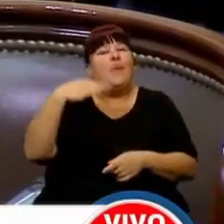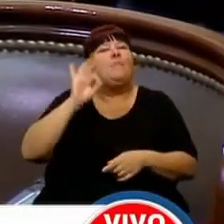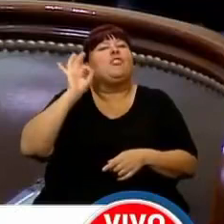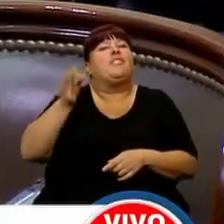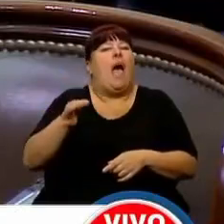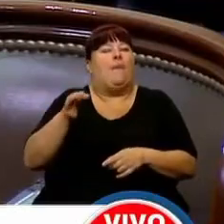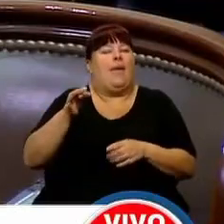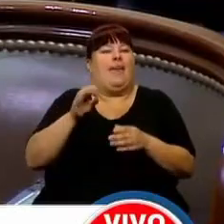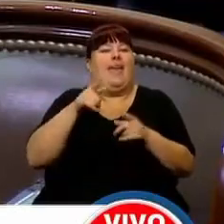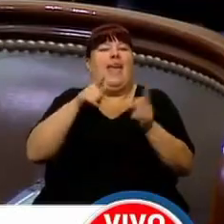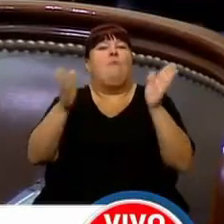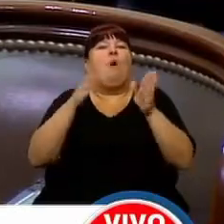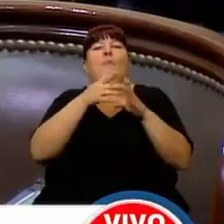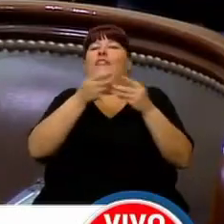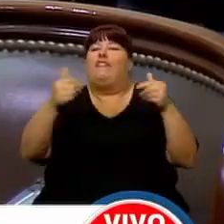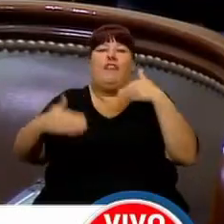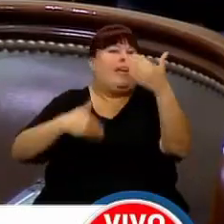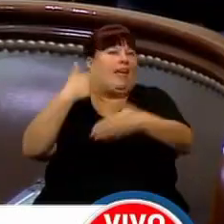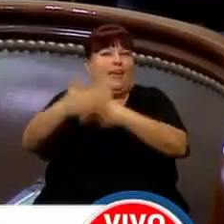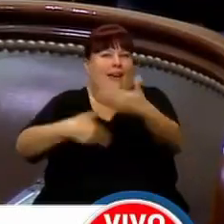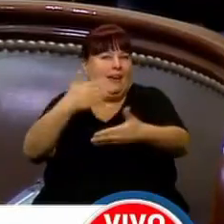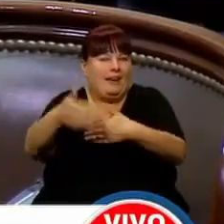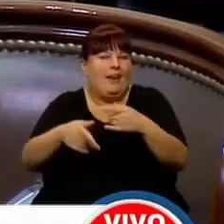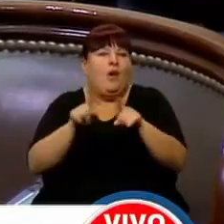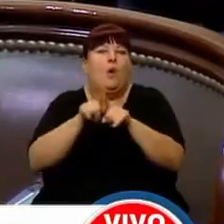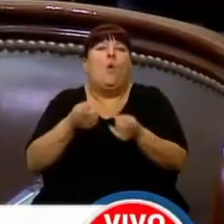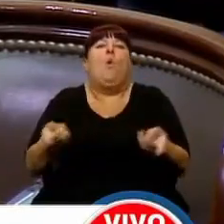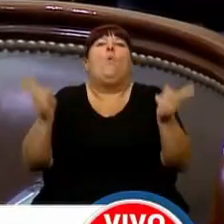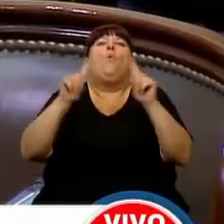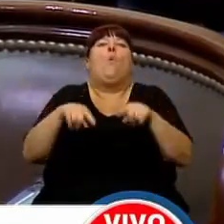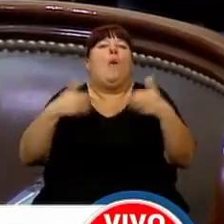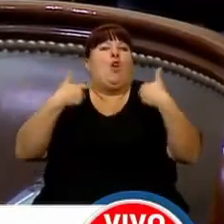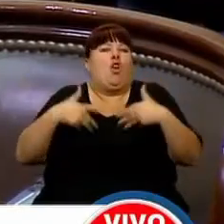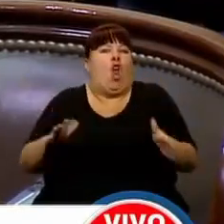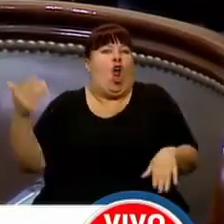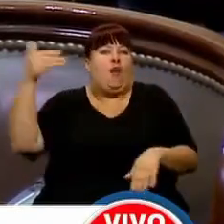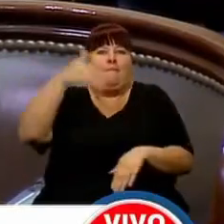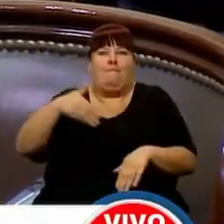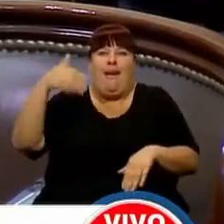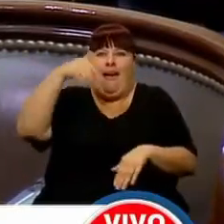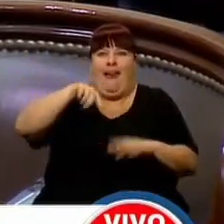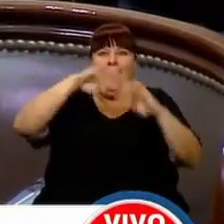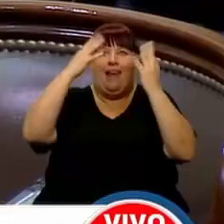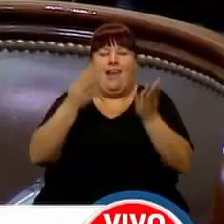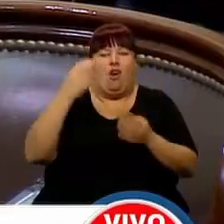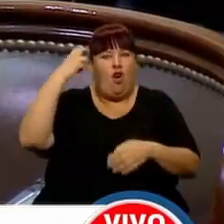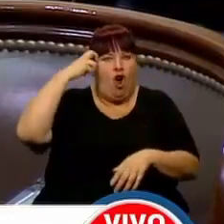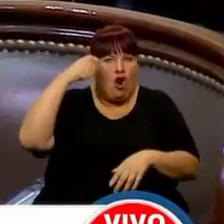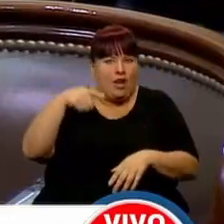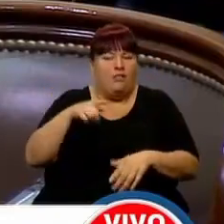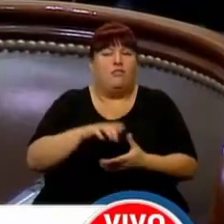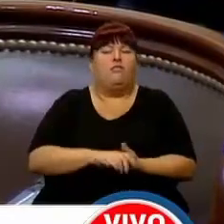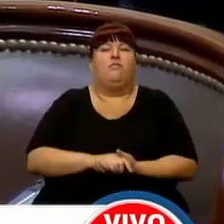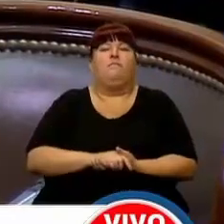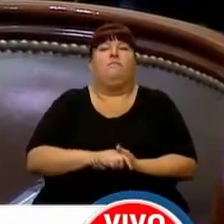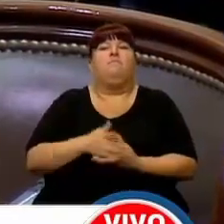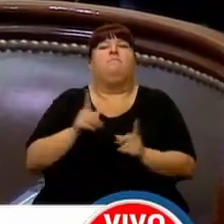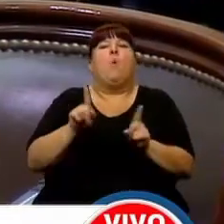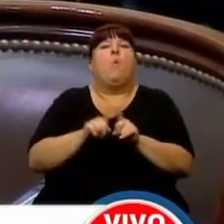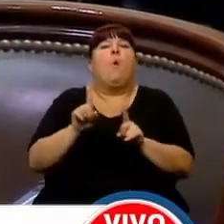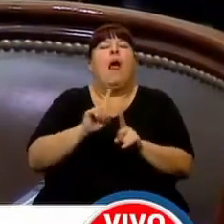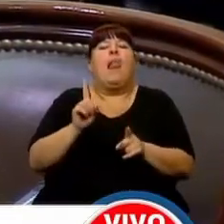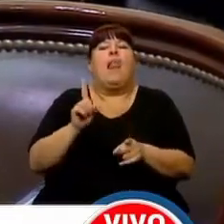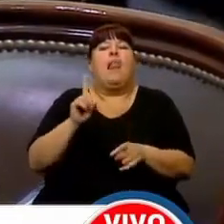de superar esa etapa y volver a la normalidad parlamentaria que no la hemos